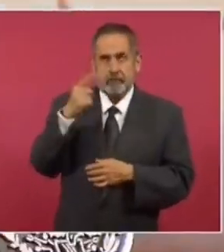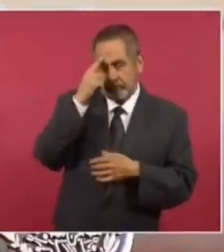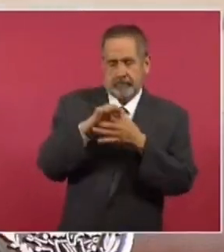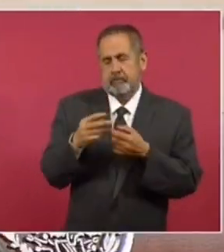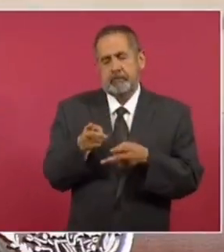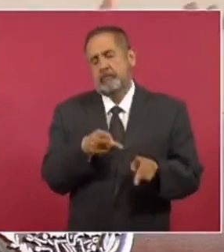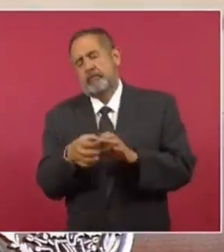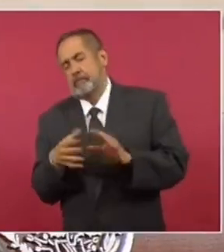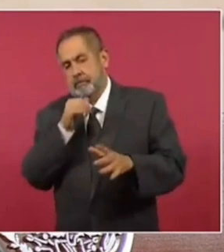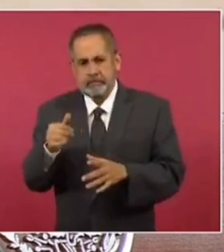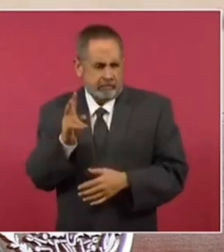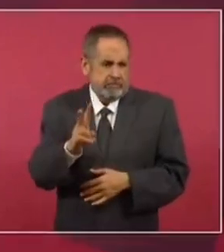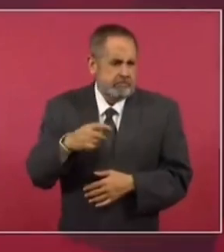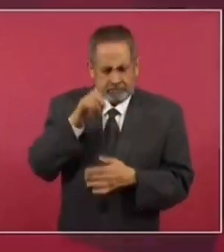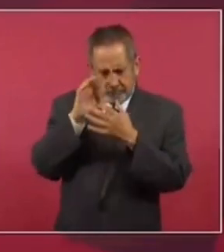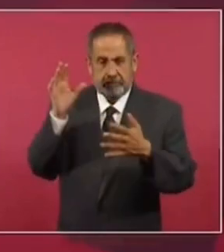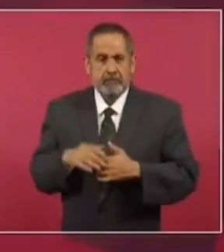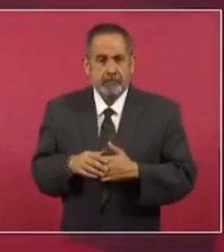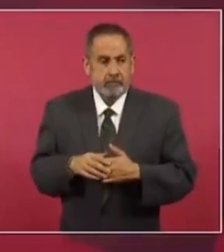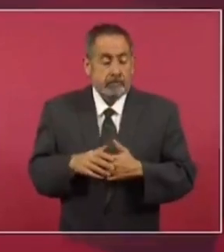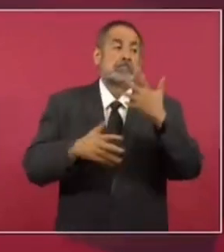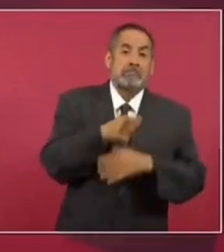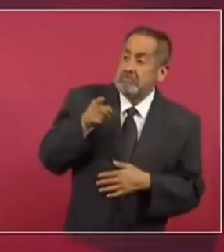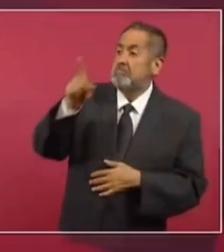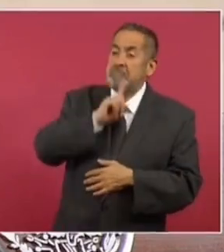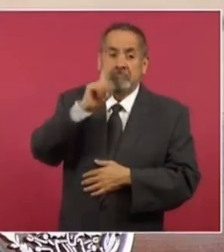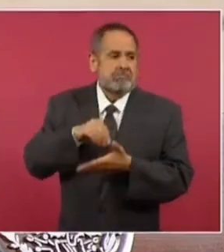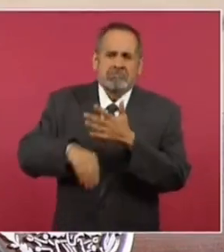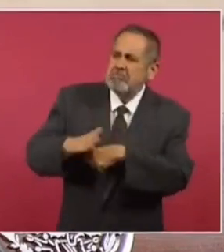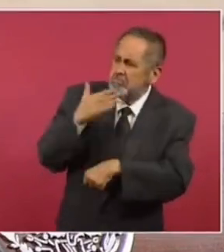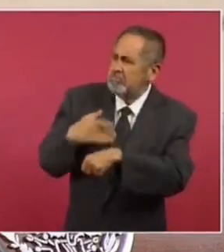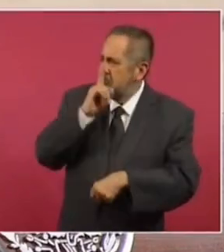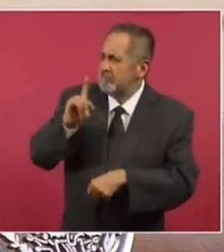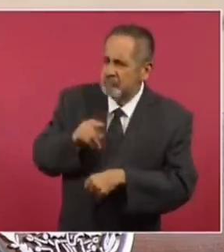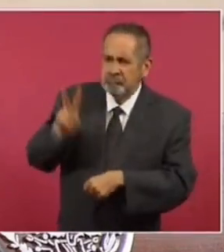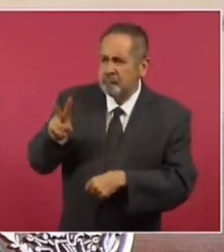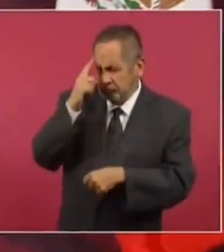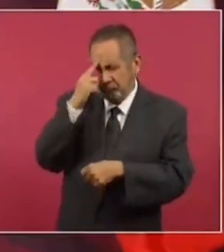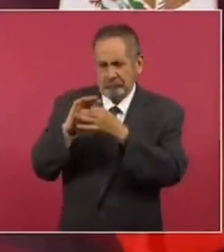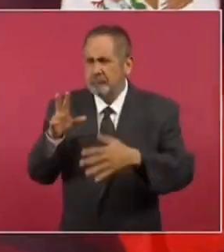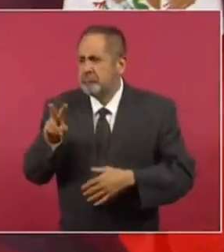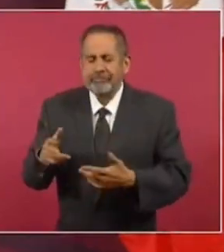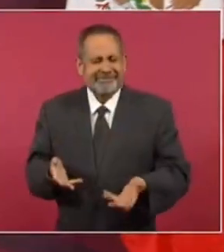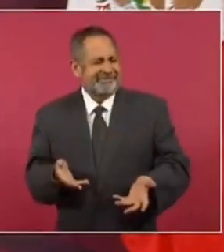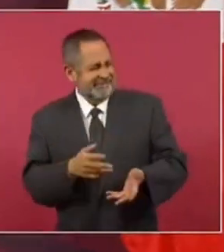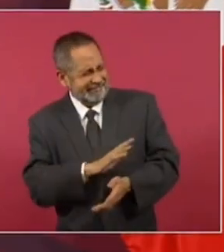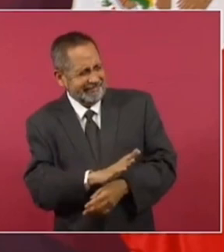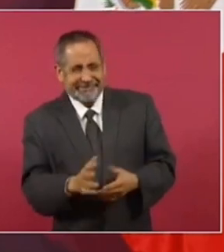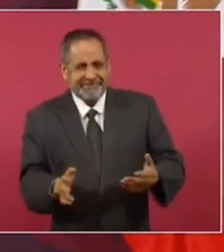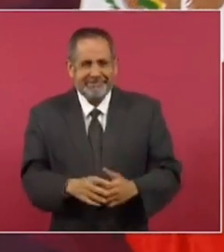desmayado transitoriamente, como sucedió. Y entonces mintió, que ocultaban. De veras que